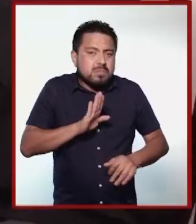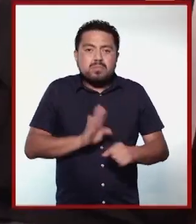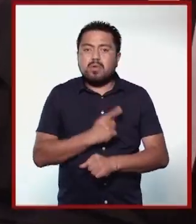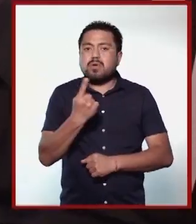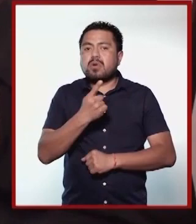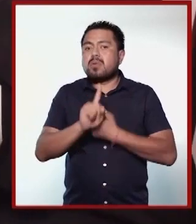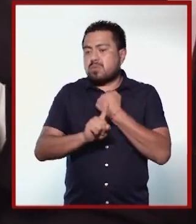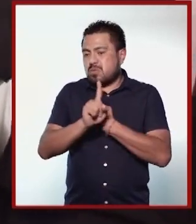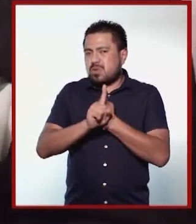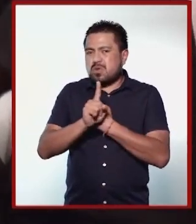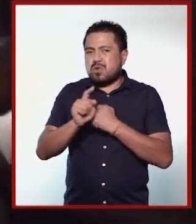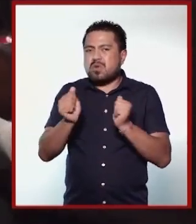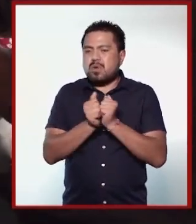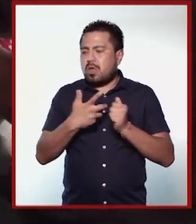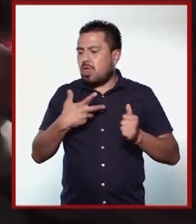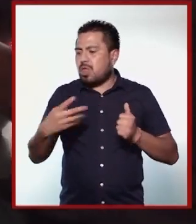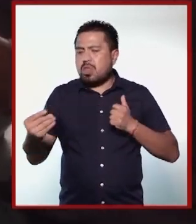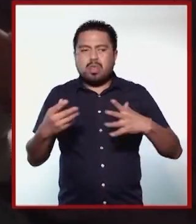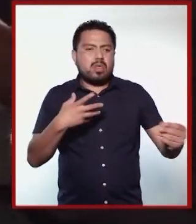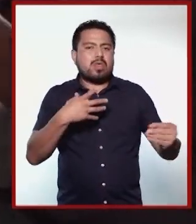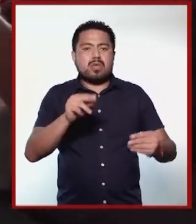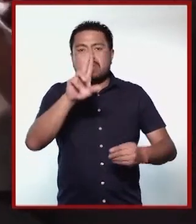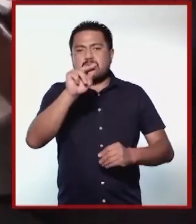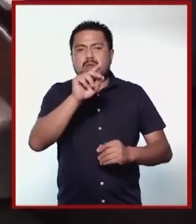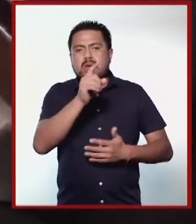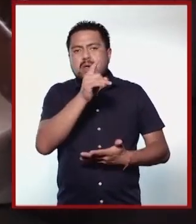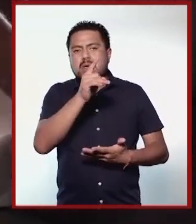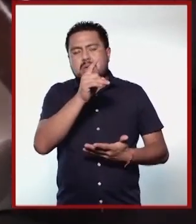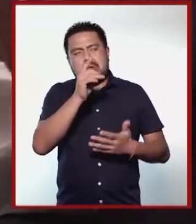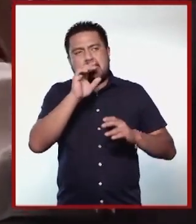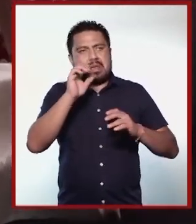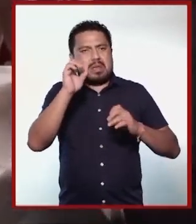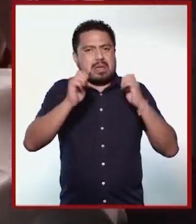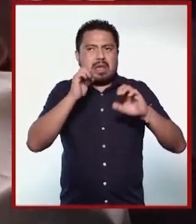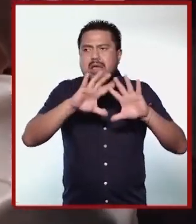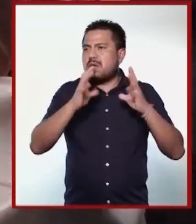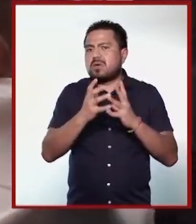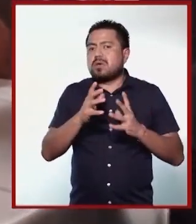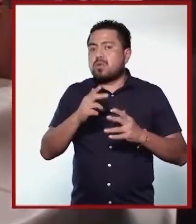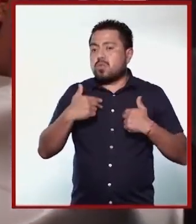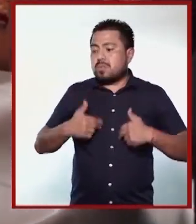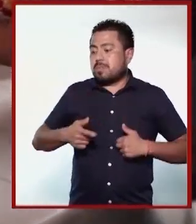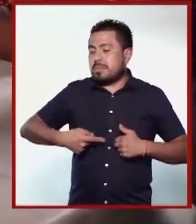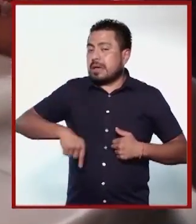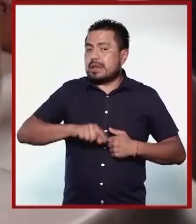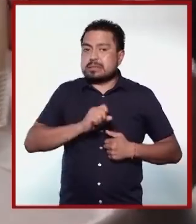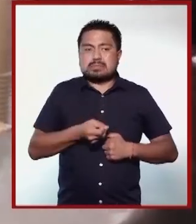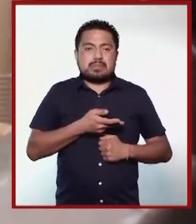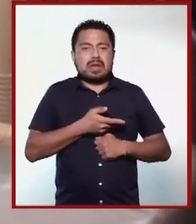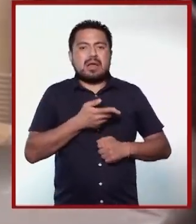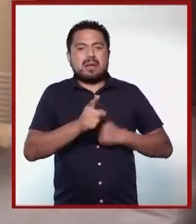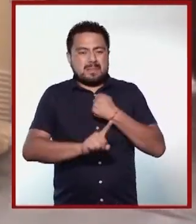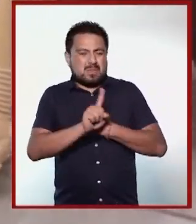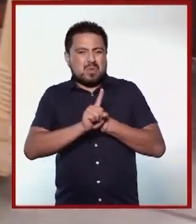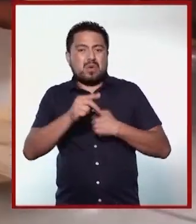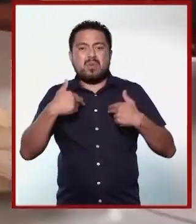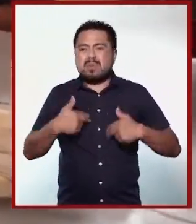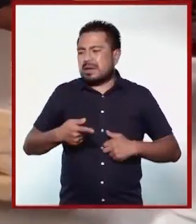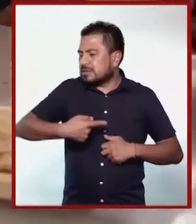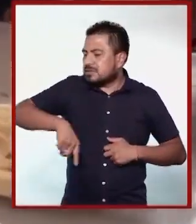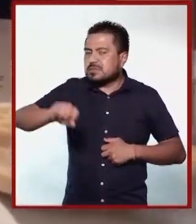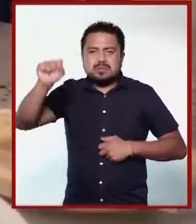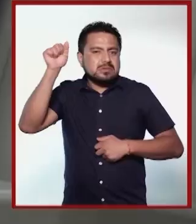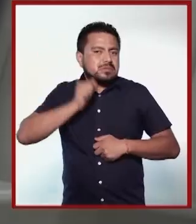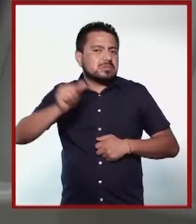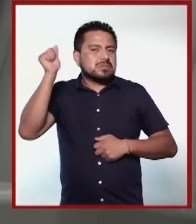el problema del contagio no es de la naturaleza, es del ser humano. O sea, el que mete el problema es el ser humano, porque